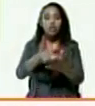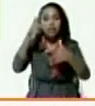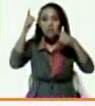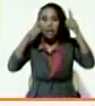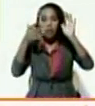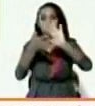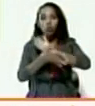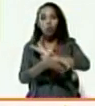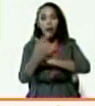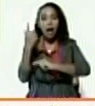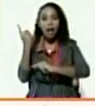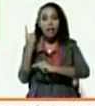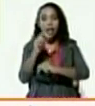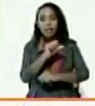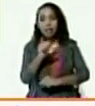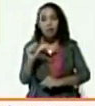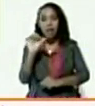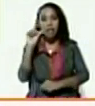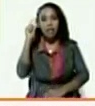Esta semana, el día